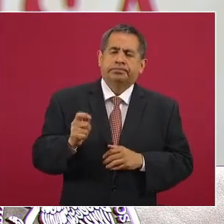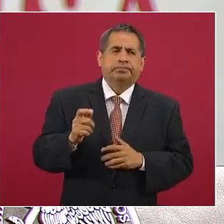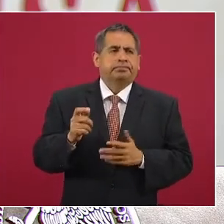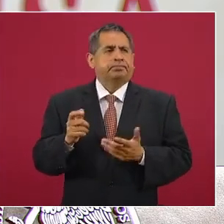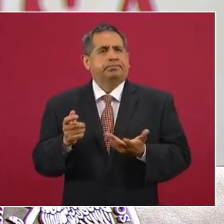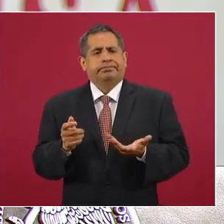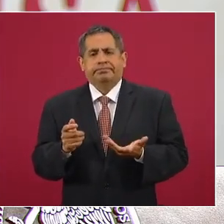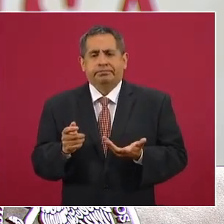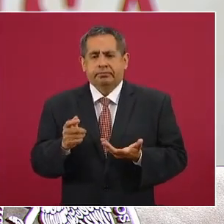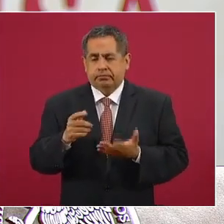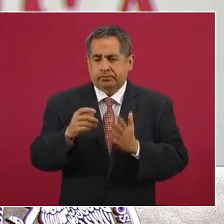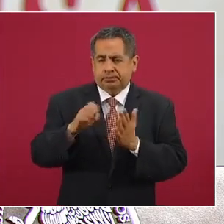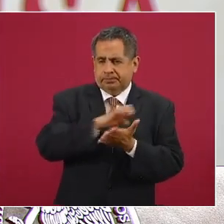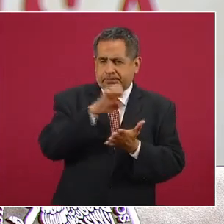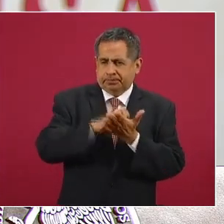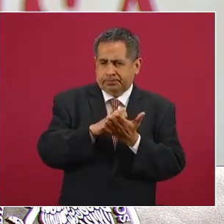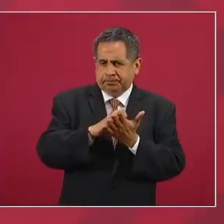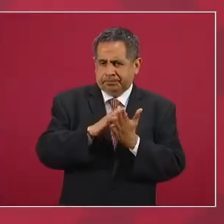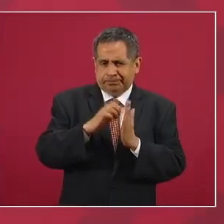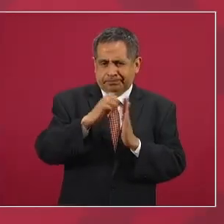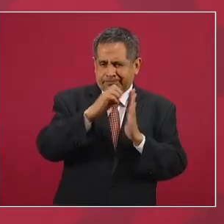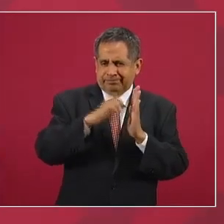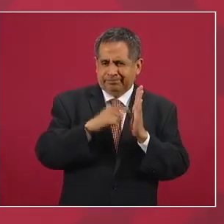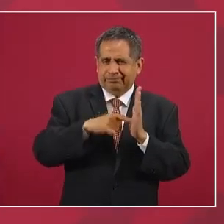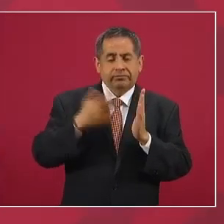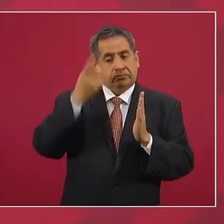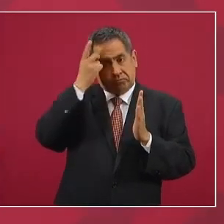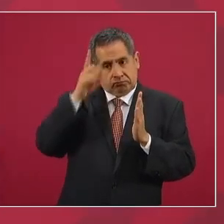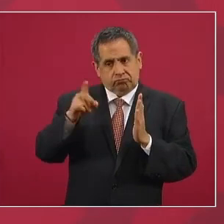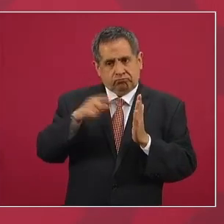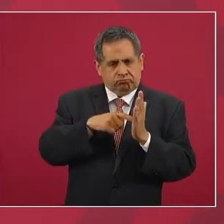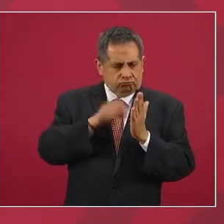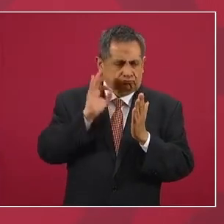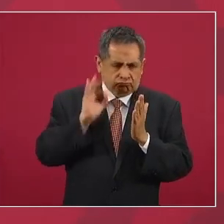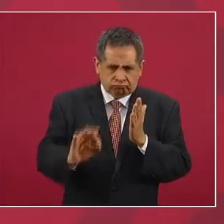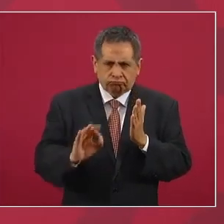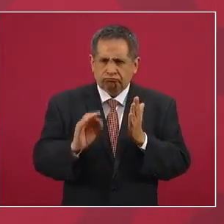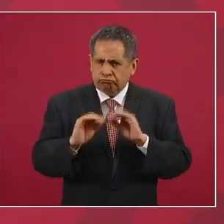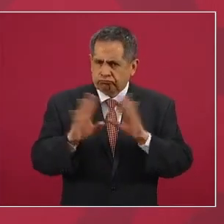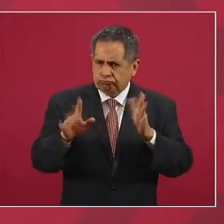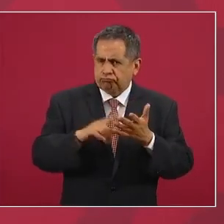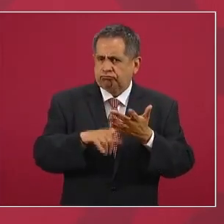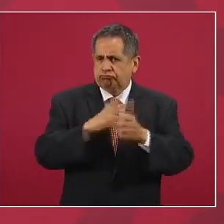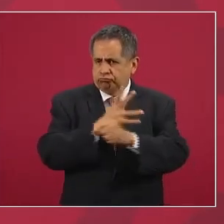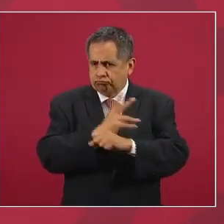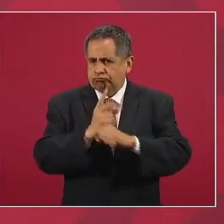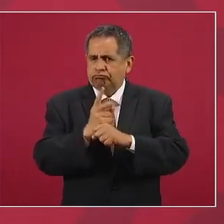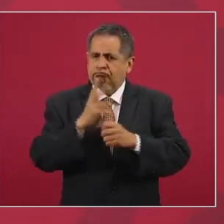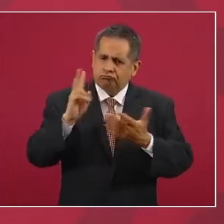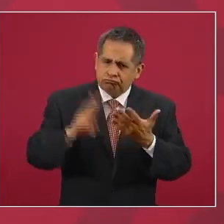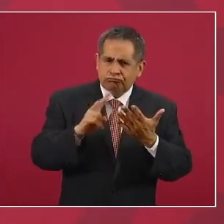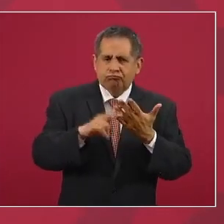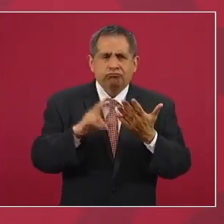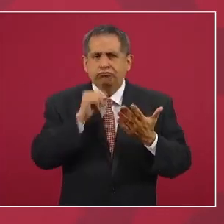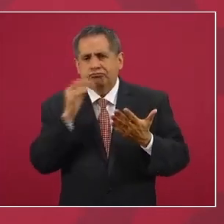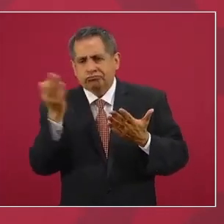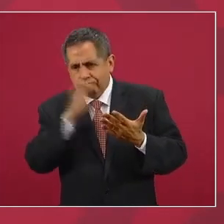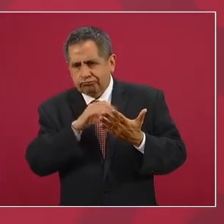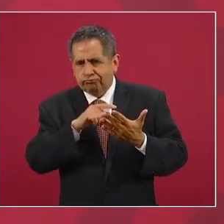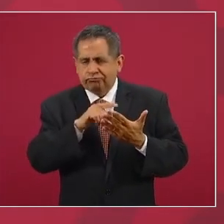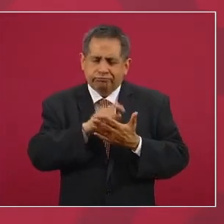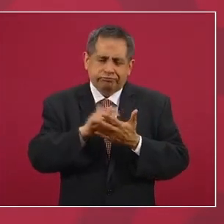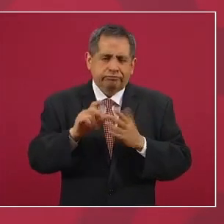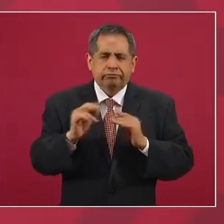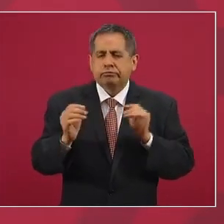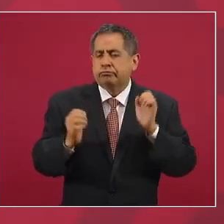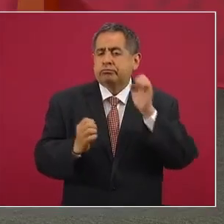que la escritura sea real, que no